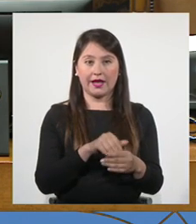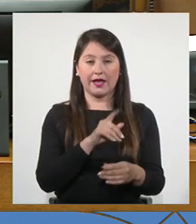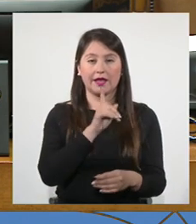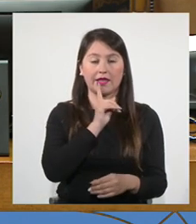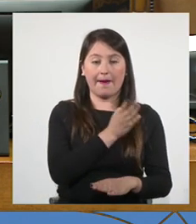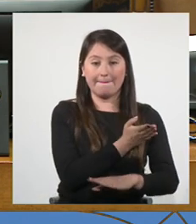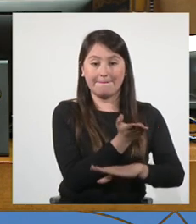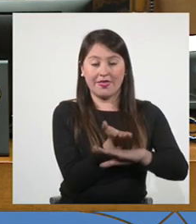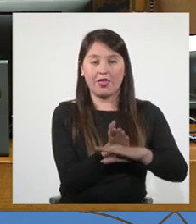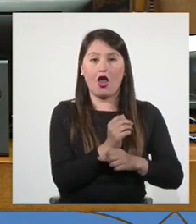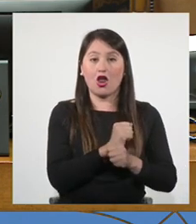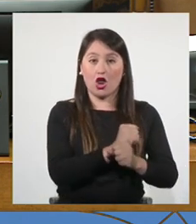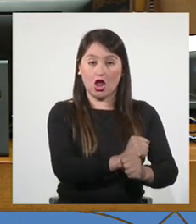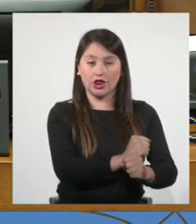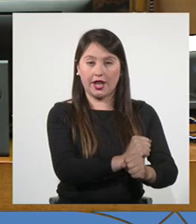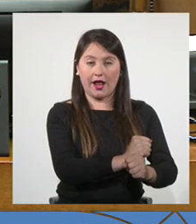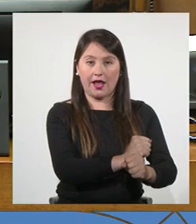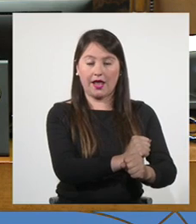en contra